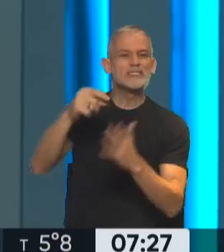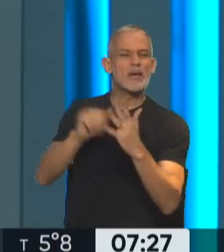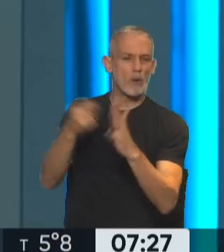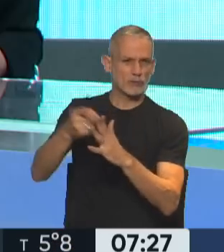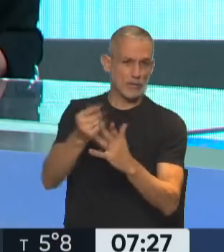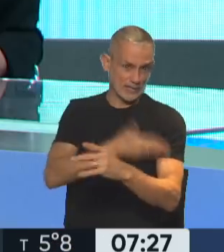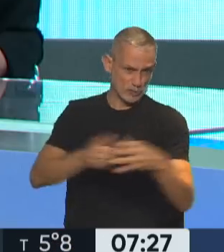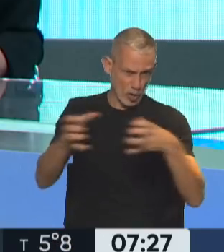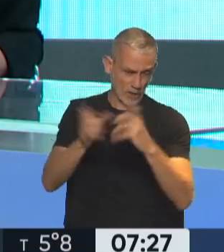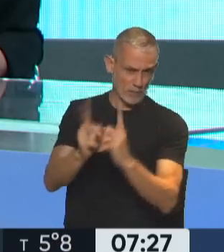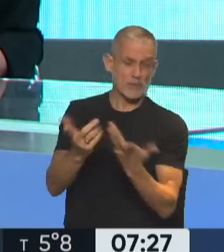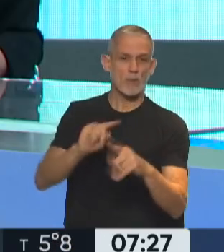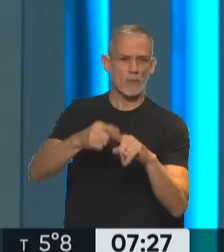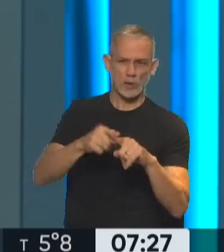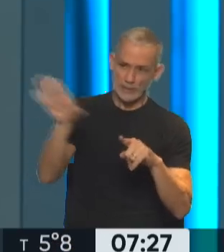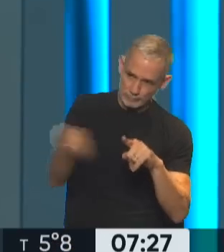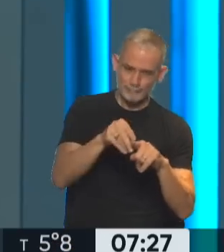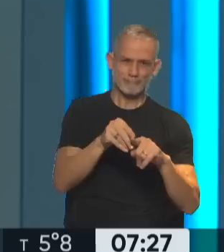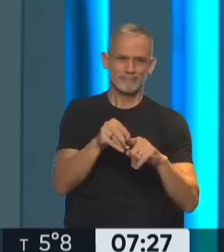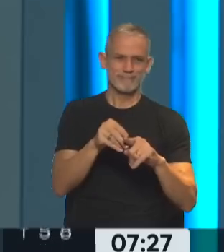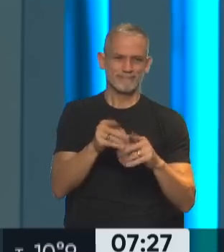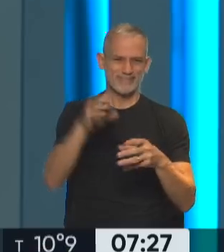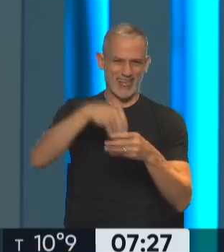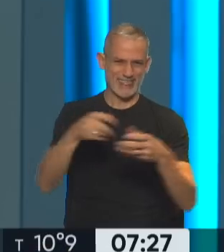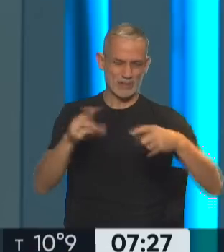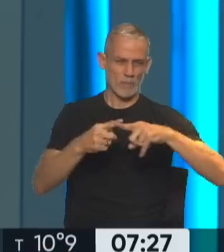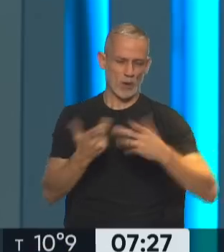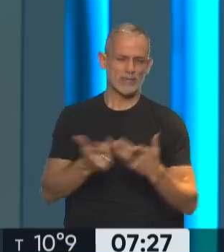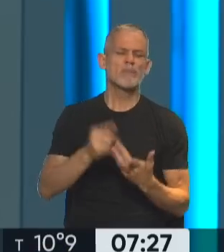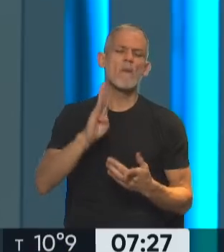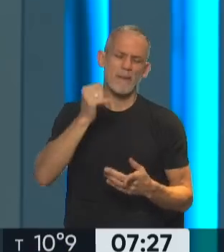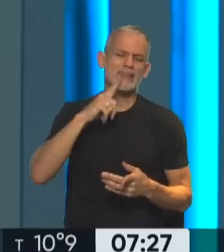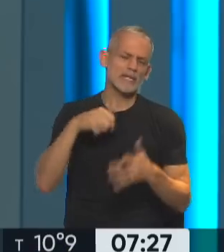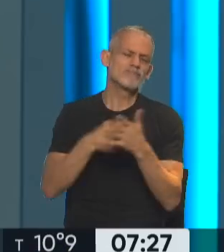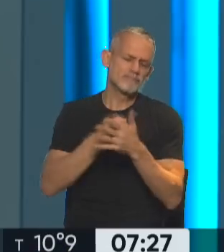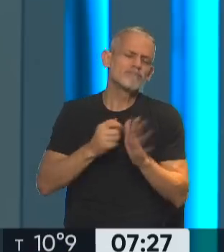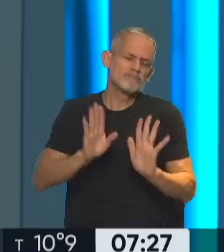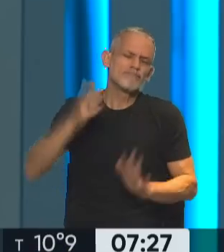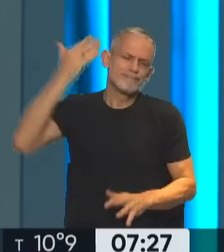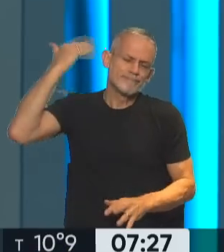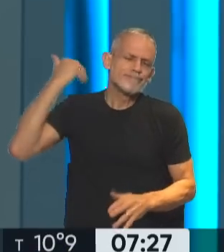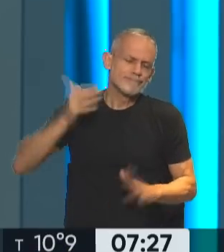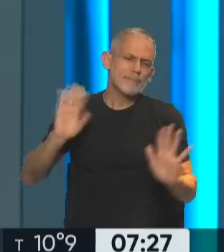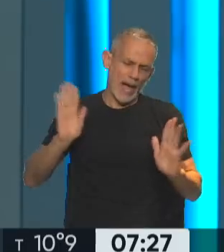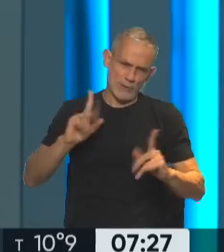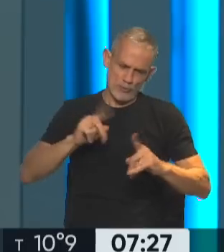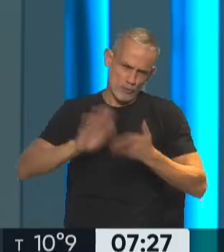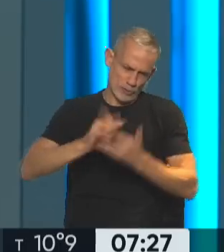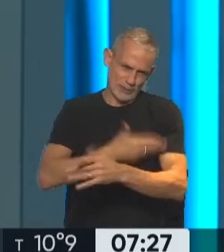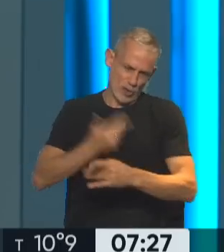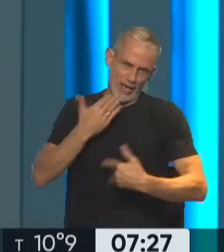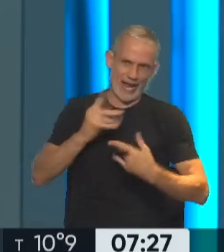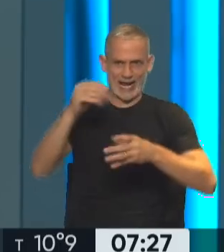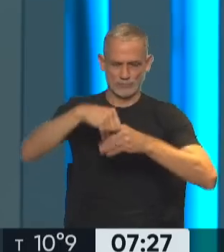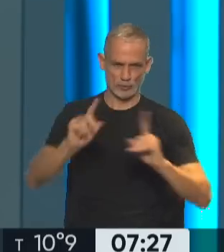Aires. Bueno, él la llevó a la política grande, ¿no? Claro, sí, bueno, de todos modos, Silvina Batakis es militante desde hace muchísimos años. Sí, claro,